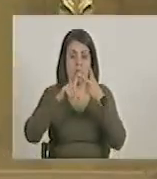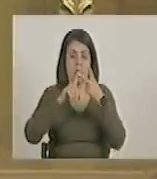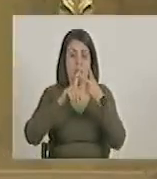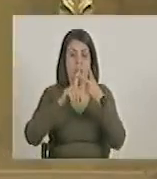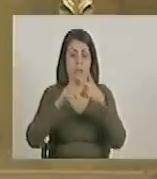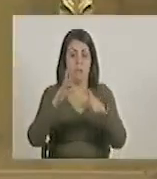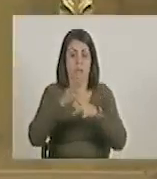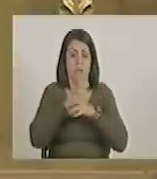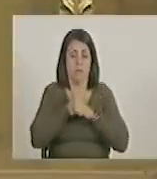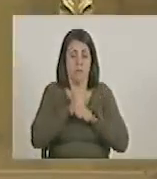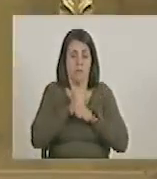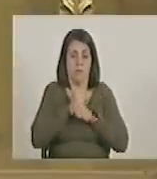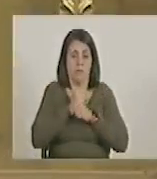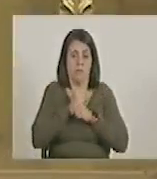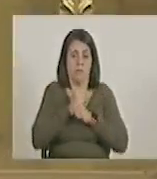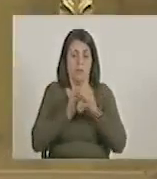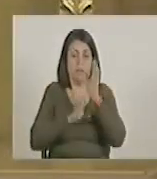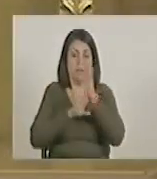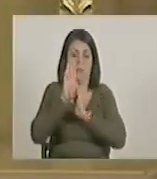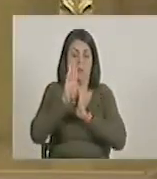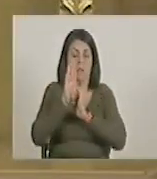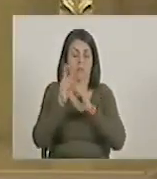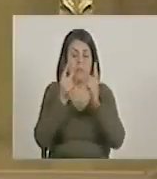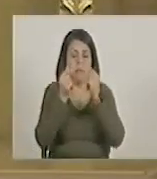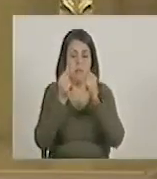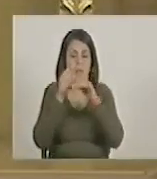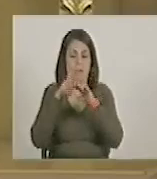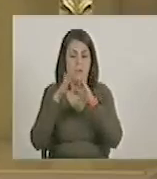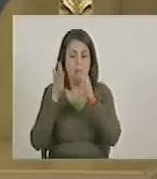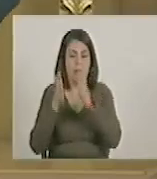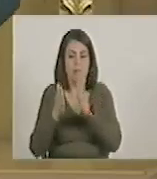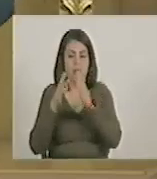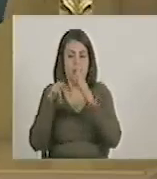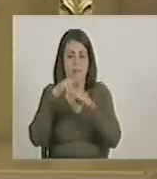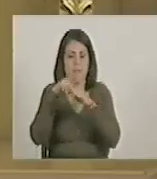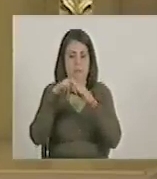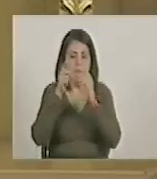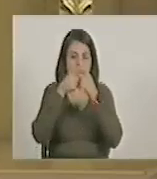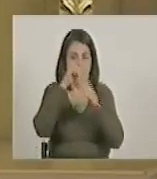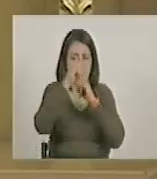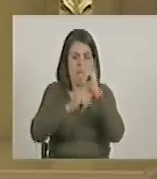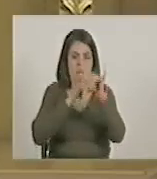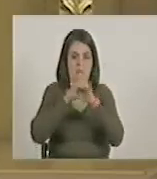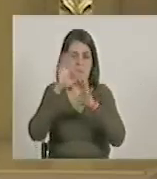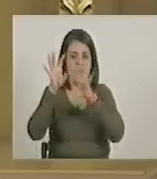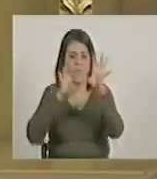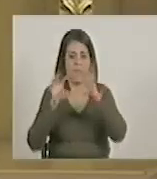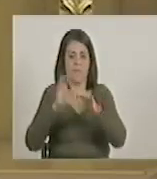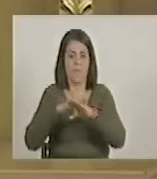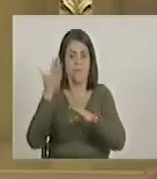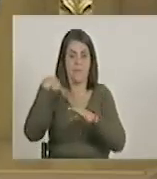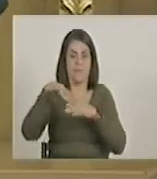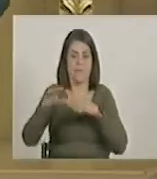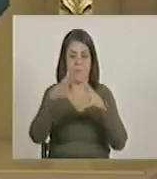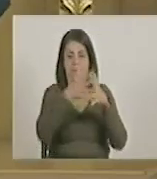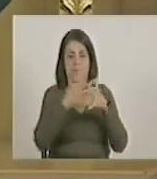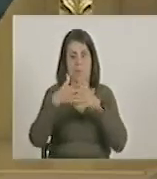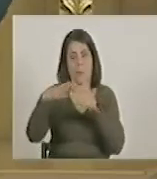una confianza creciente de los actores económicos, nacionales y extranjeros, pese a las amenazas del imperialismo, en función